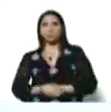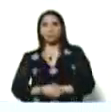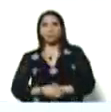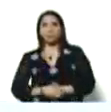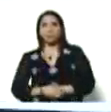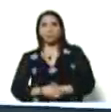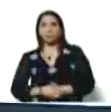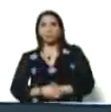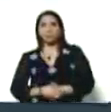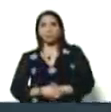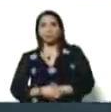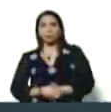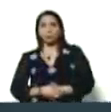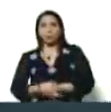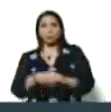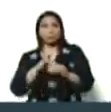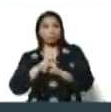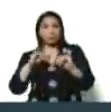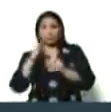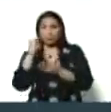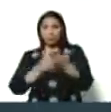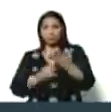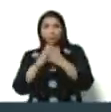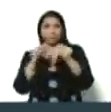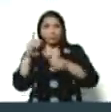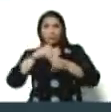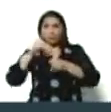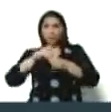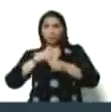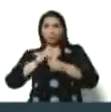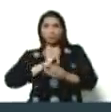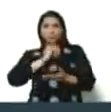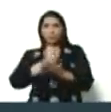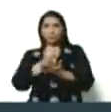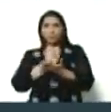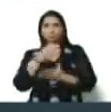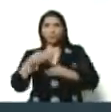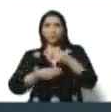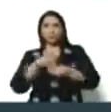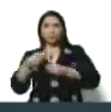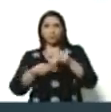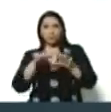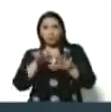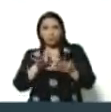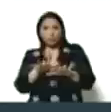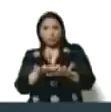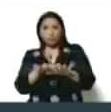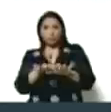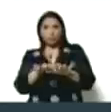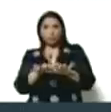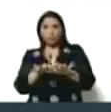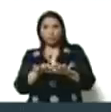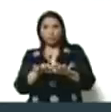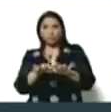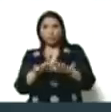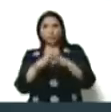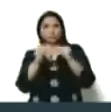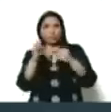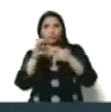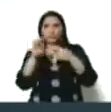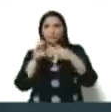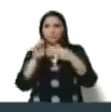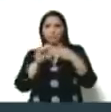Al registrar todos sus datos de identificación, le va a aparecer en la pantalla todos los